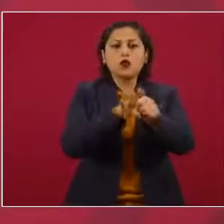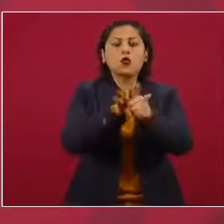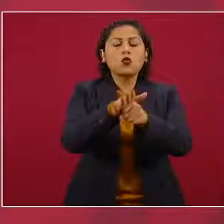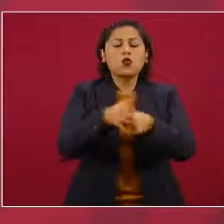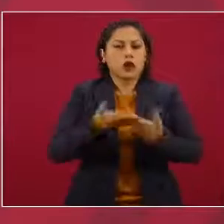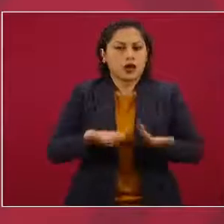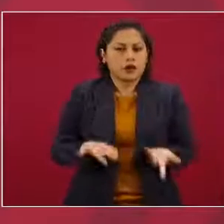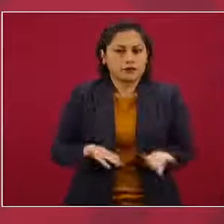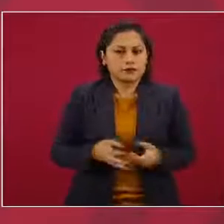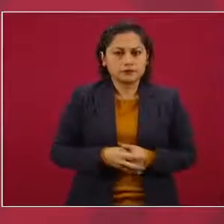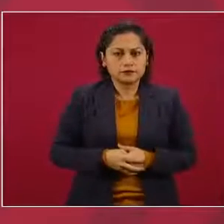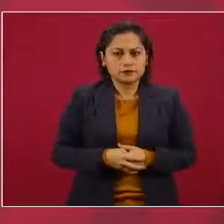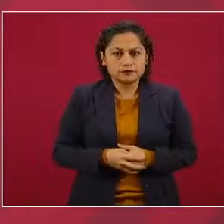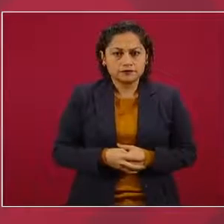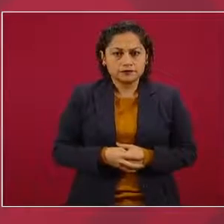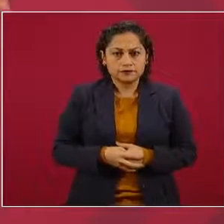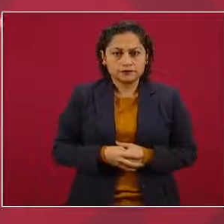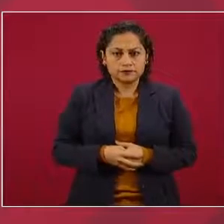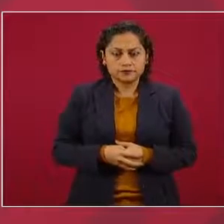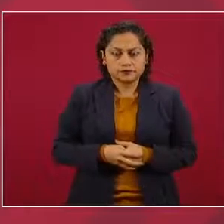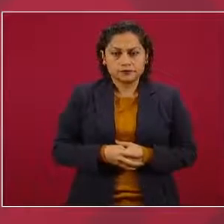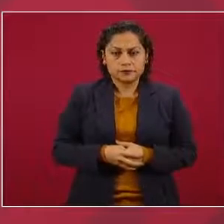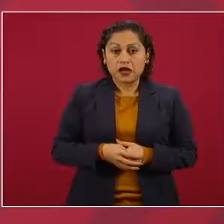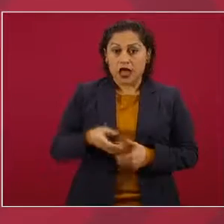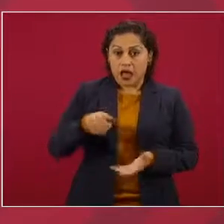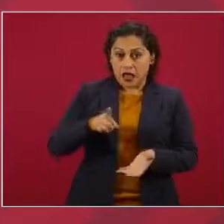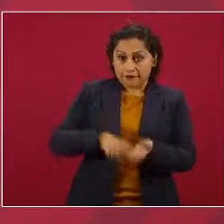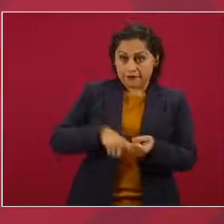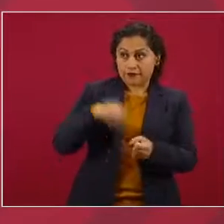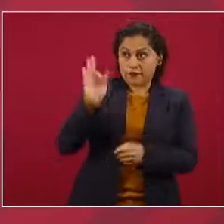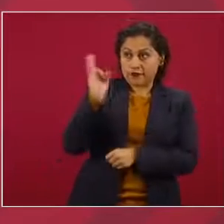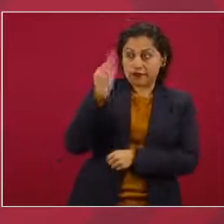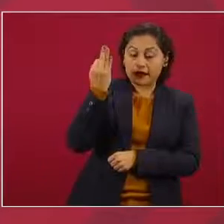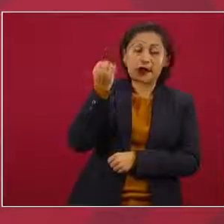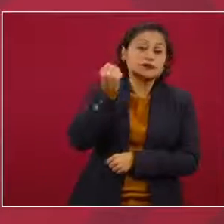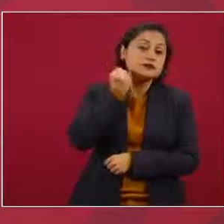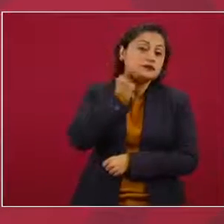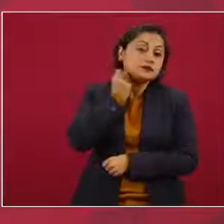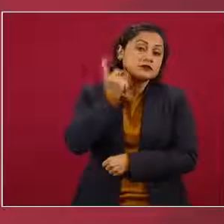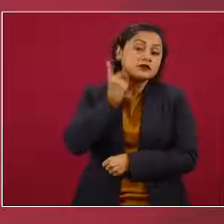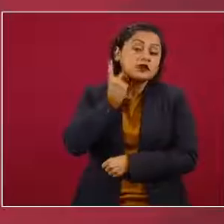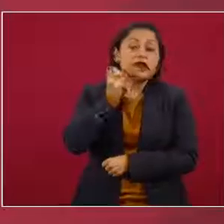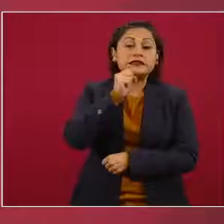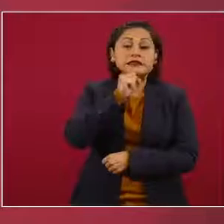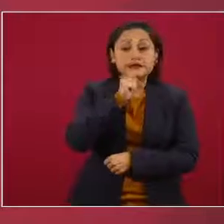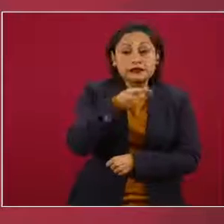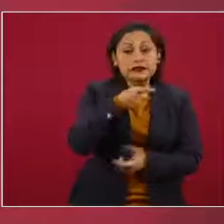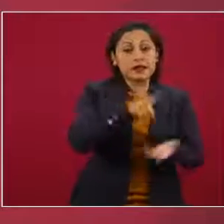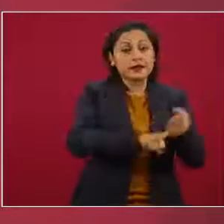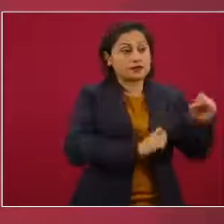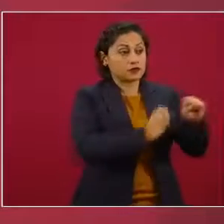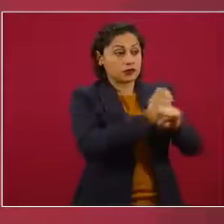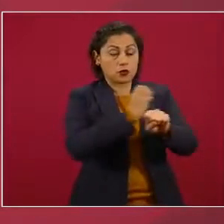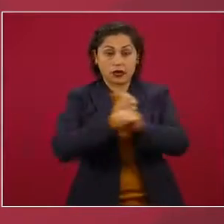como de las legislaturas locales, la aprobación del presupuesto